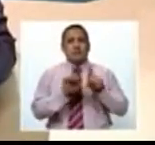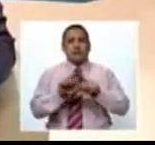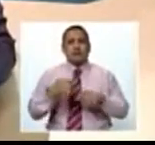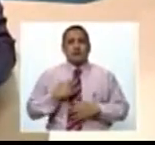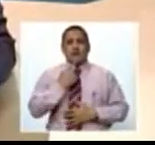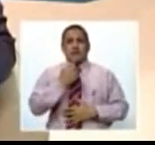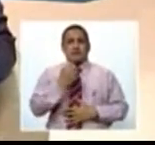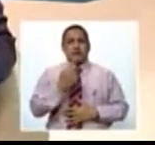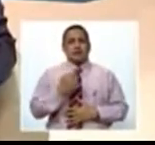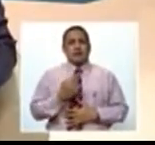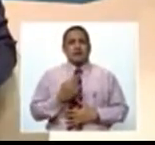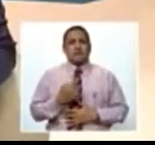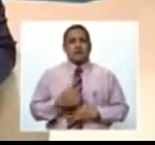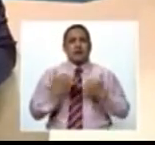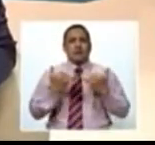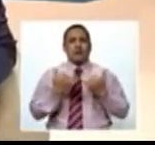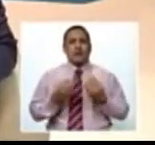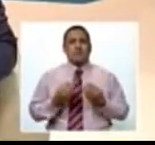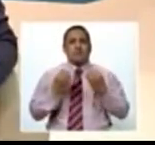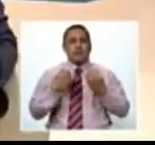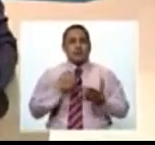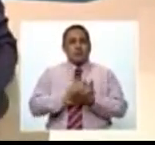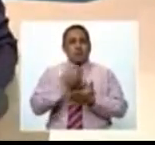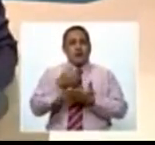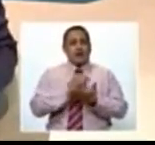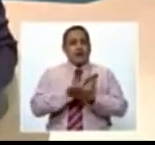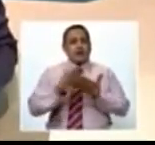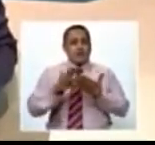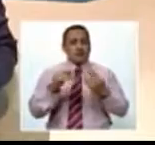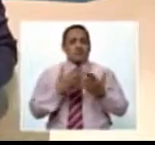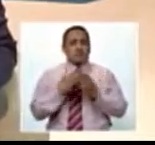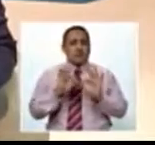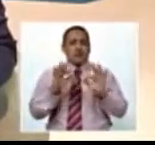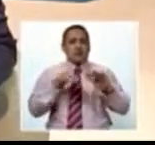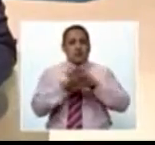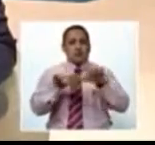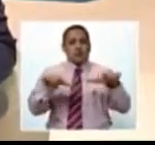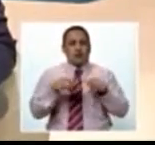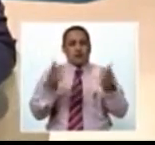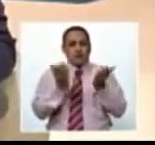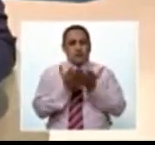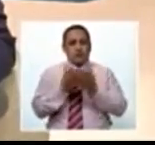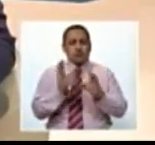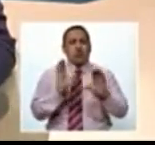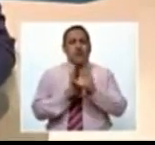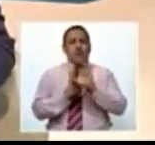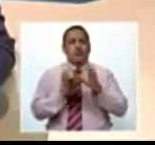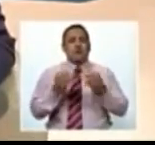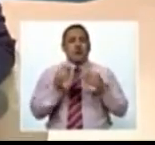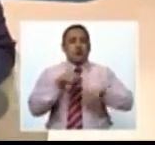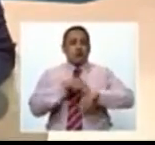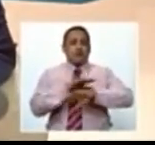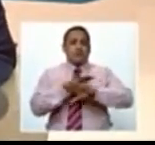está para adquirir de manera gratuita en el Centro de Estudios Constitucionales. Con